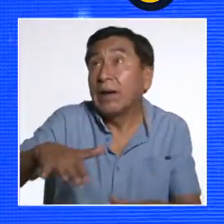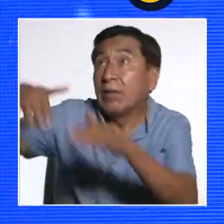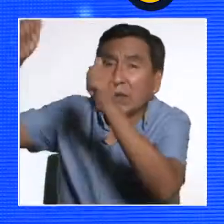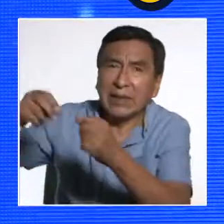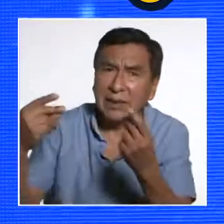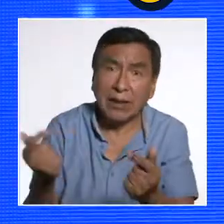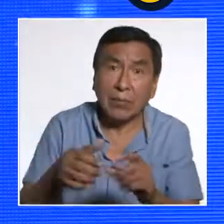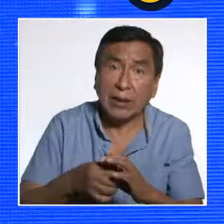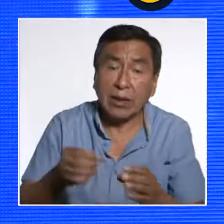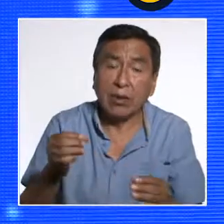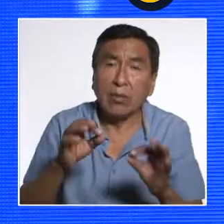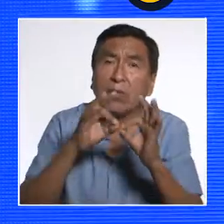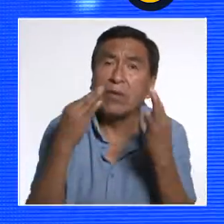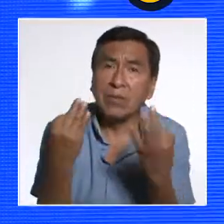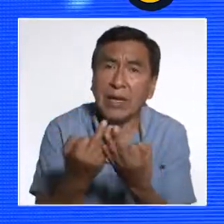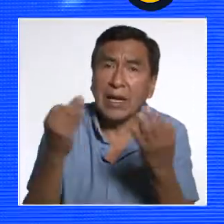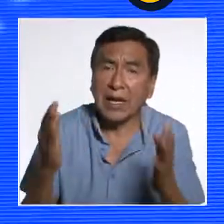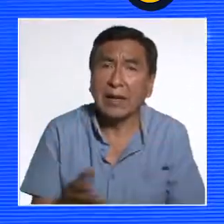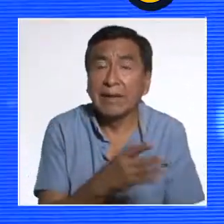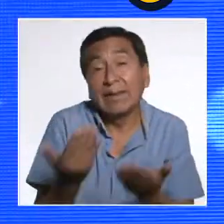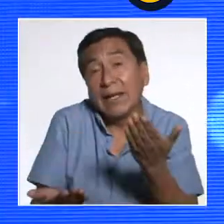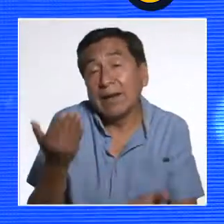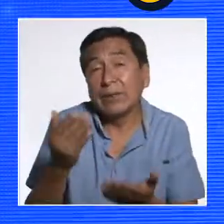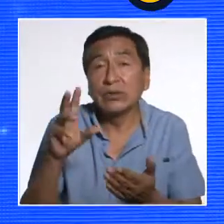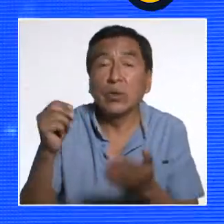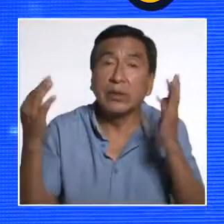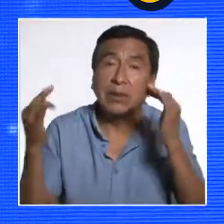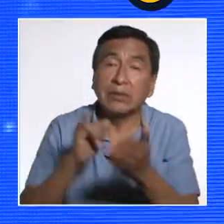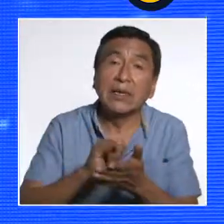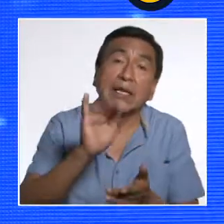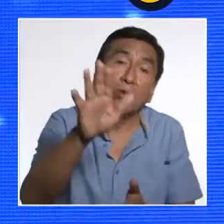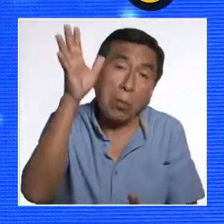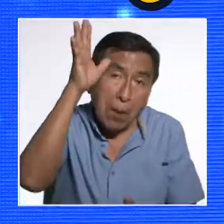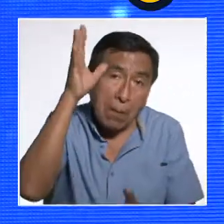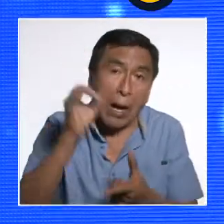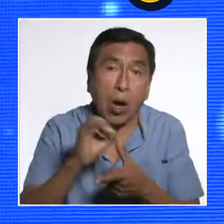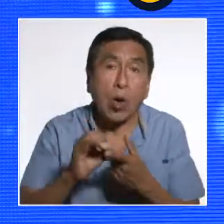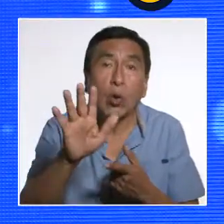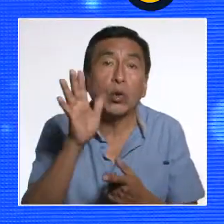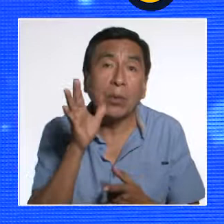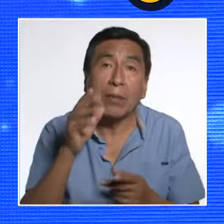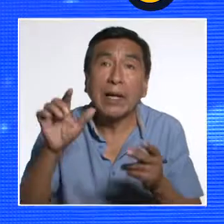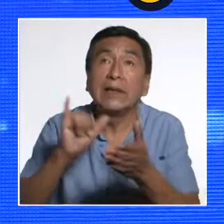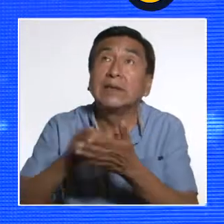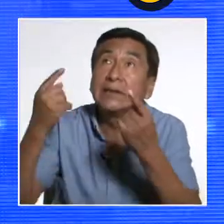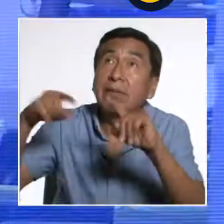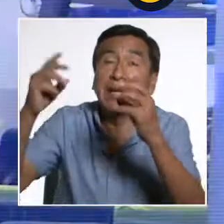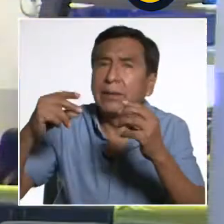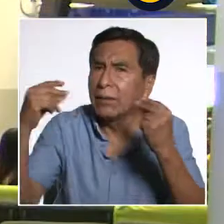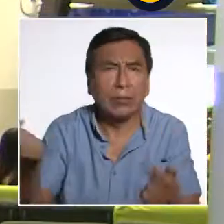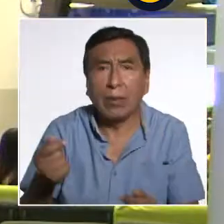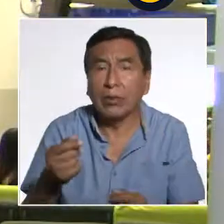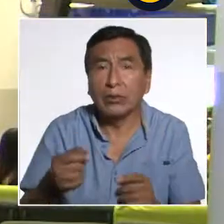ser querido. Tal vez no esperabas que tu papá o tu mamá se vayan tan pronto de tu lado, y